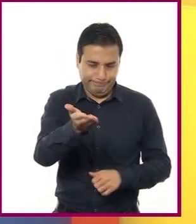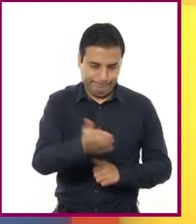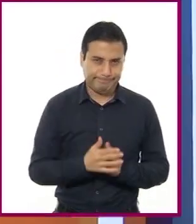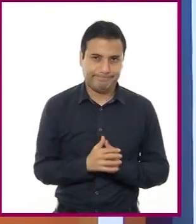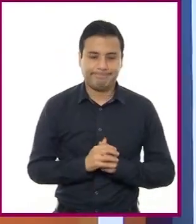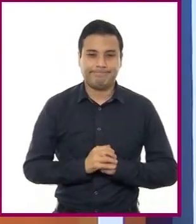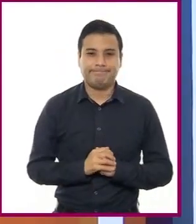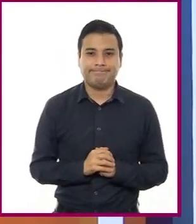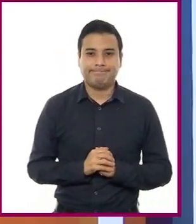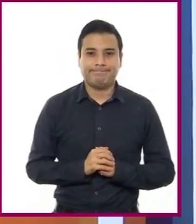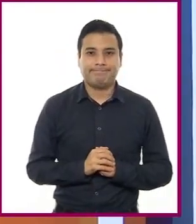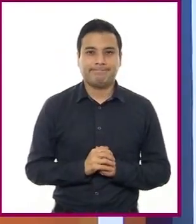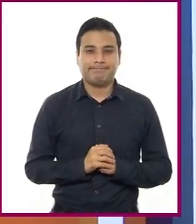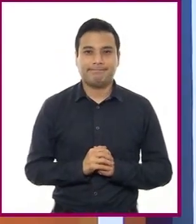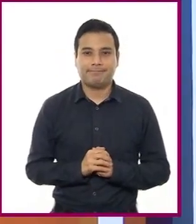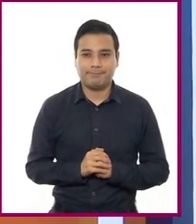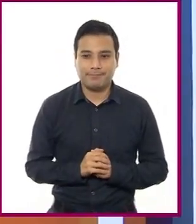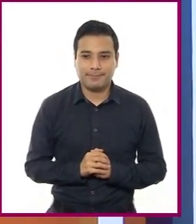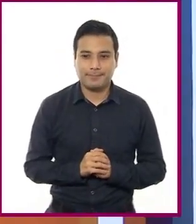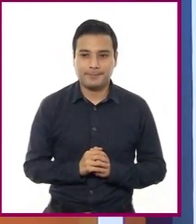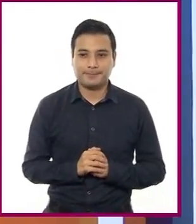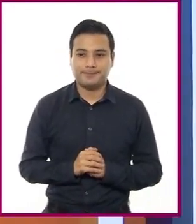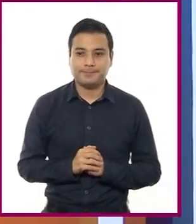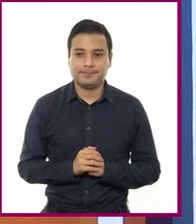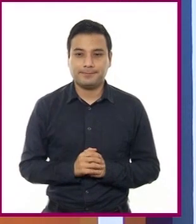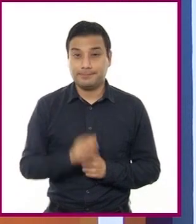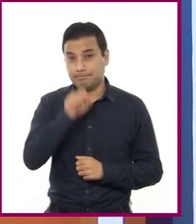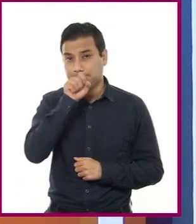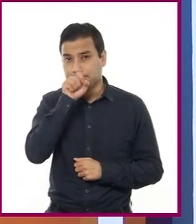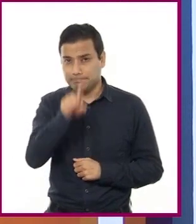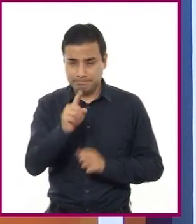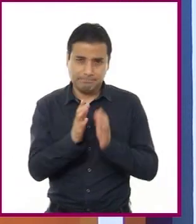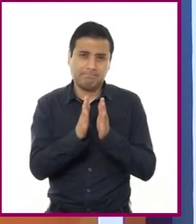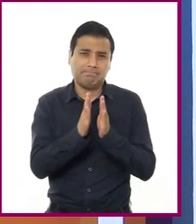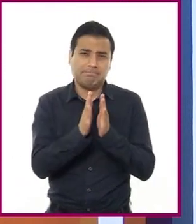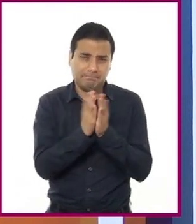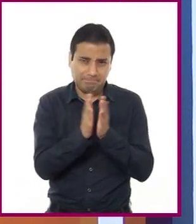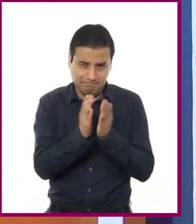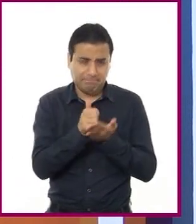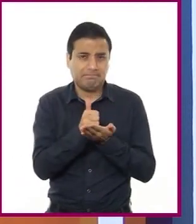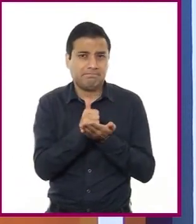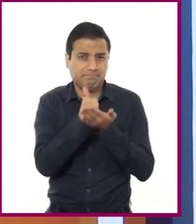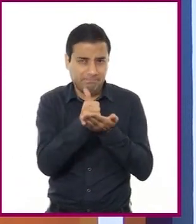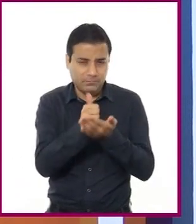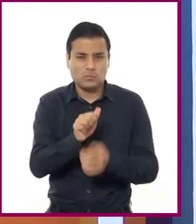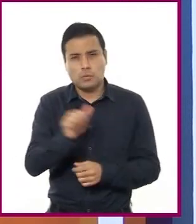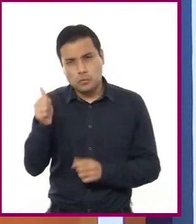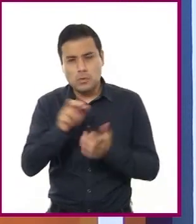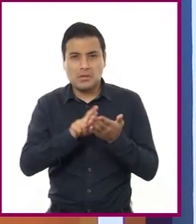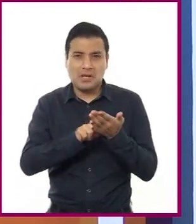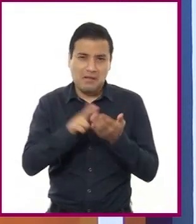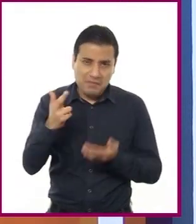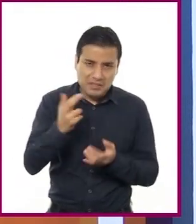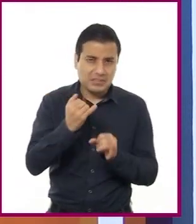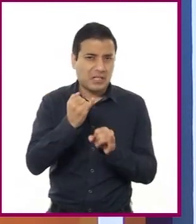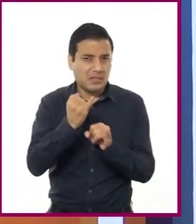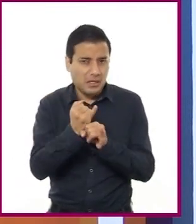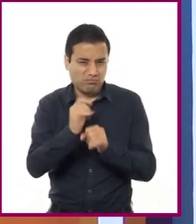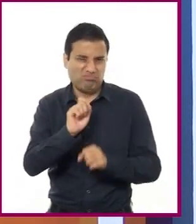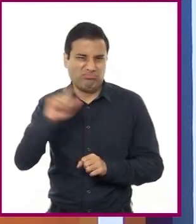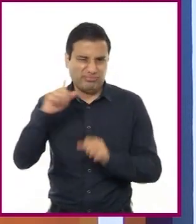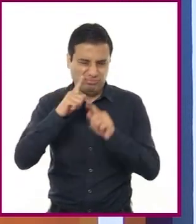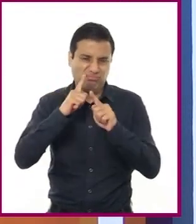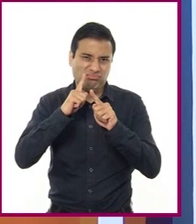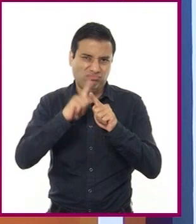la sesión. También pueden consultar su libro de texto y otras fuentes de información confiable para resolver sus dudas